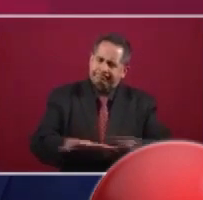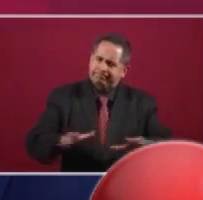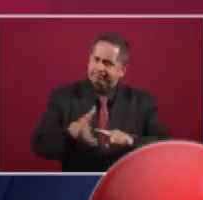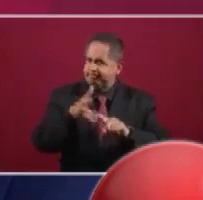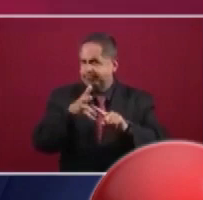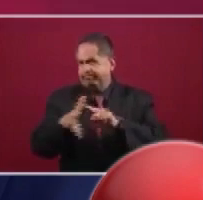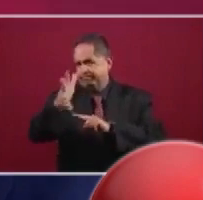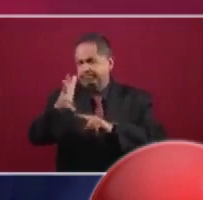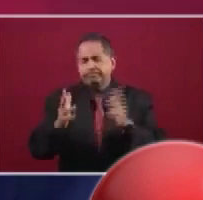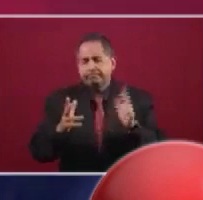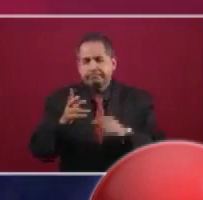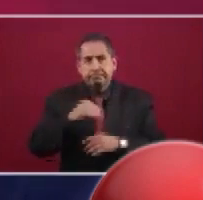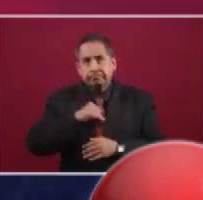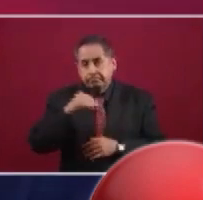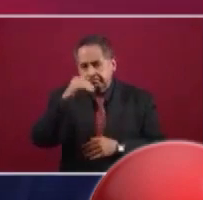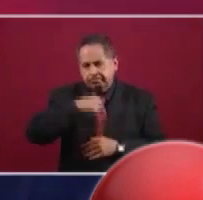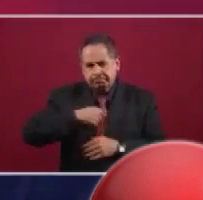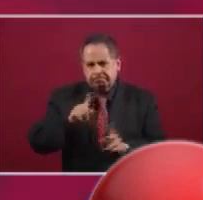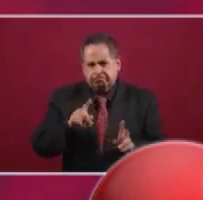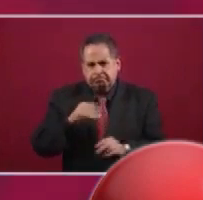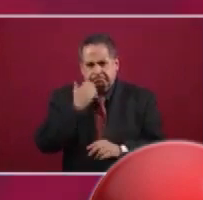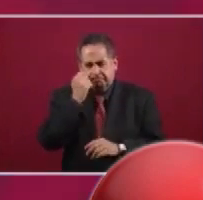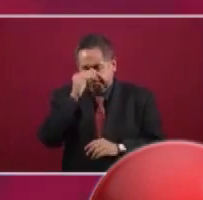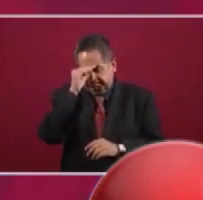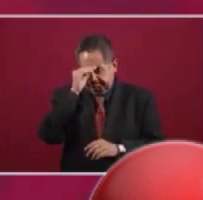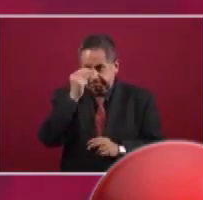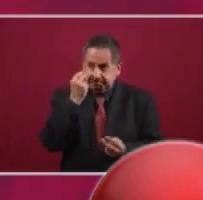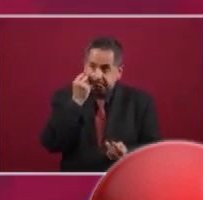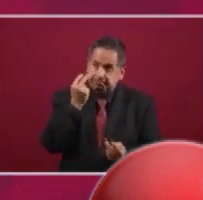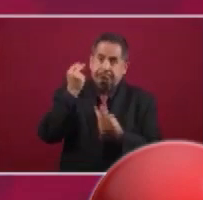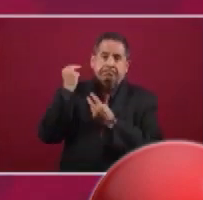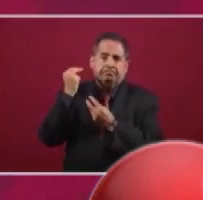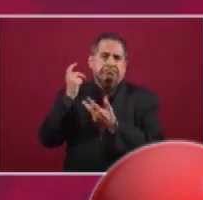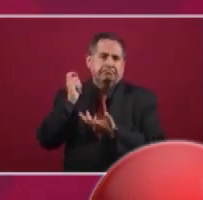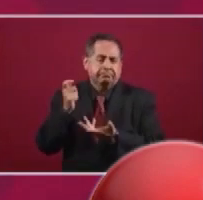que no pensaba en que le